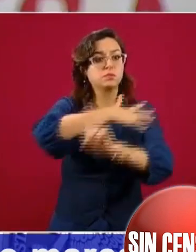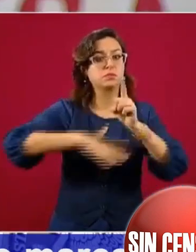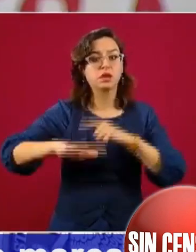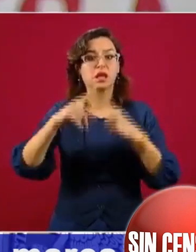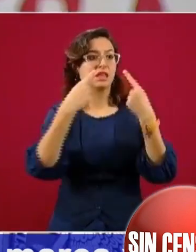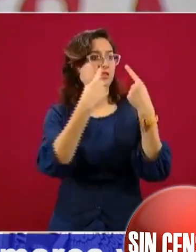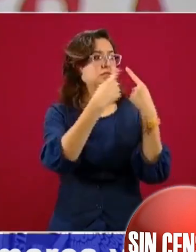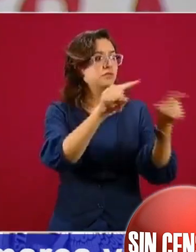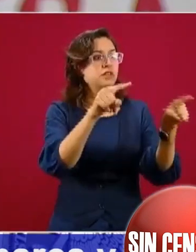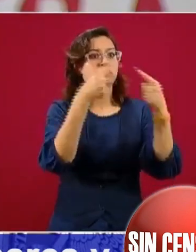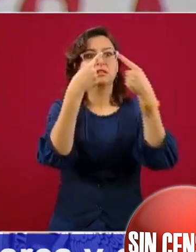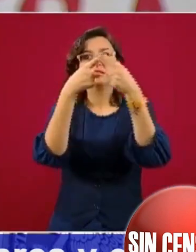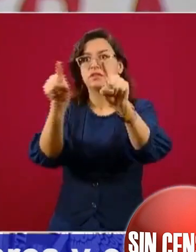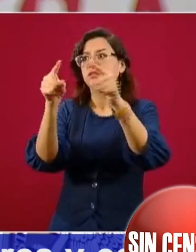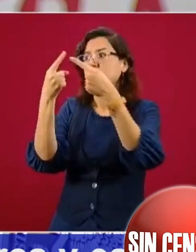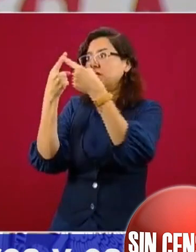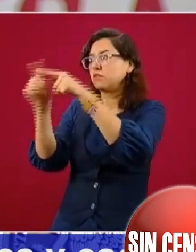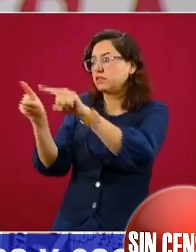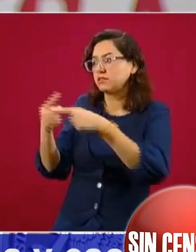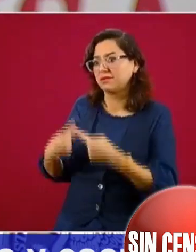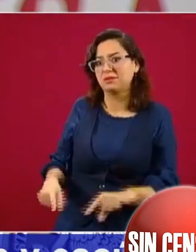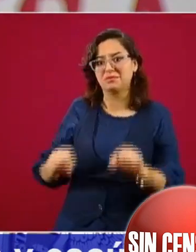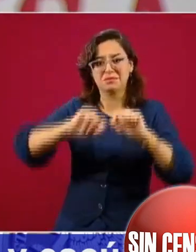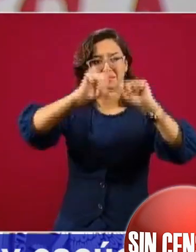México son muchos Méxicos.